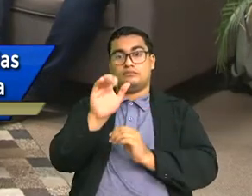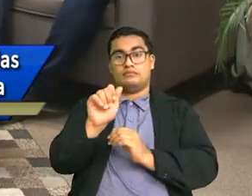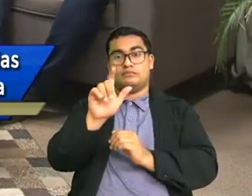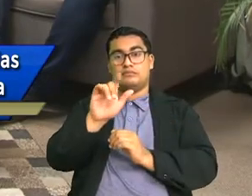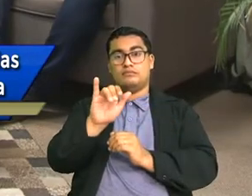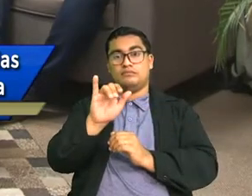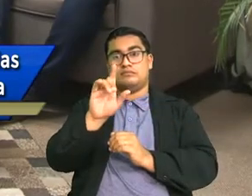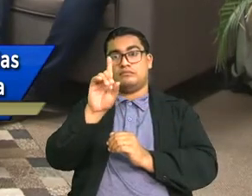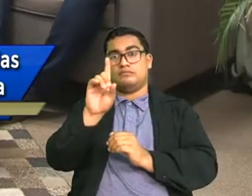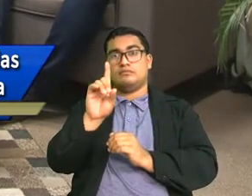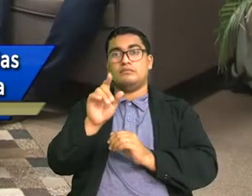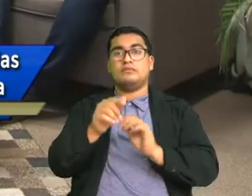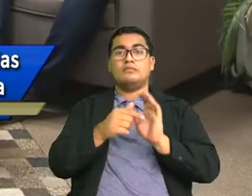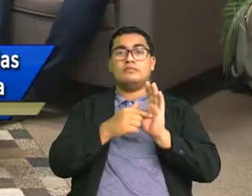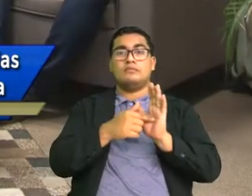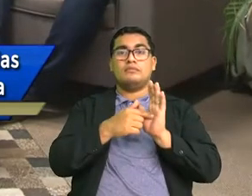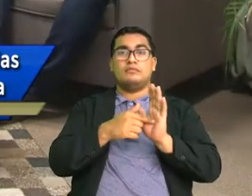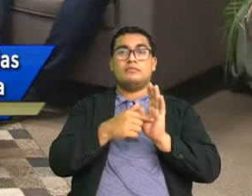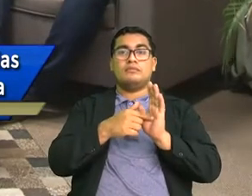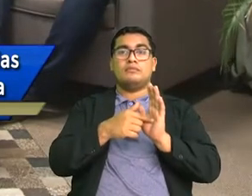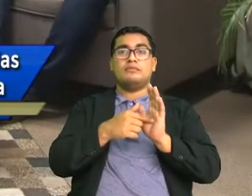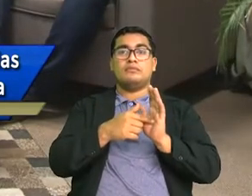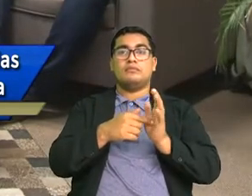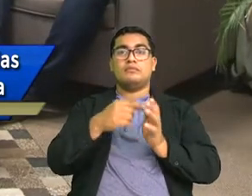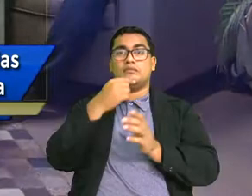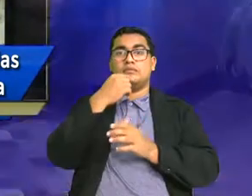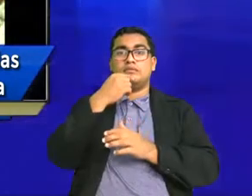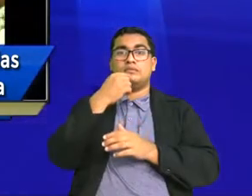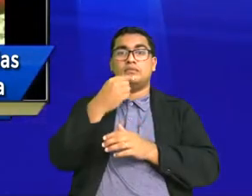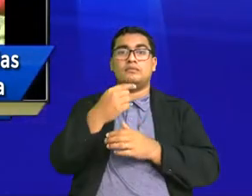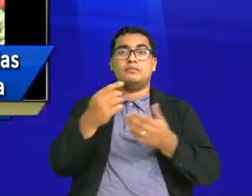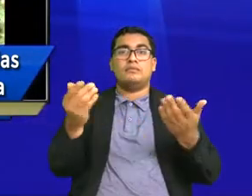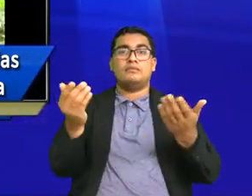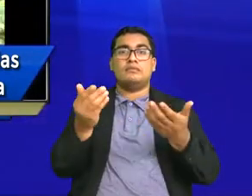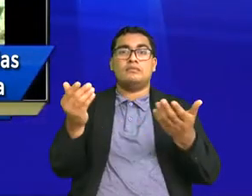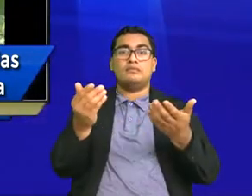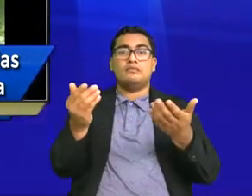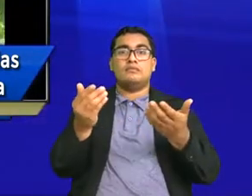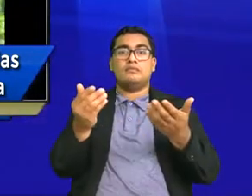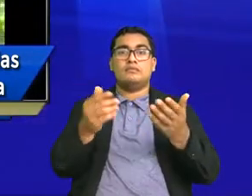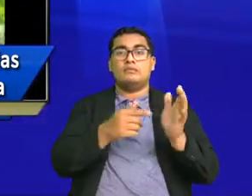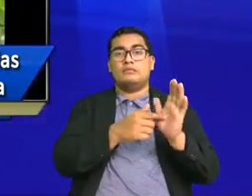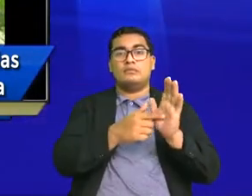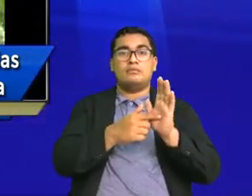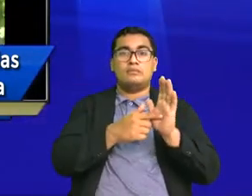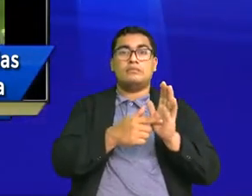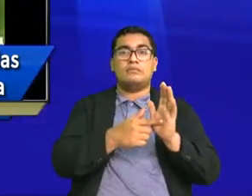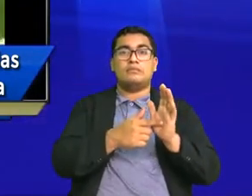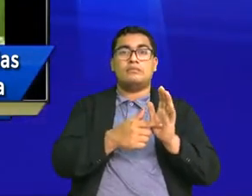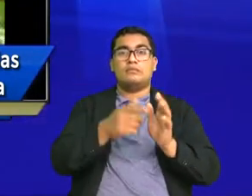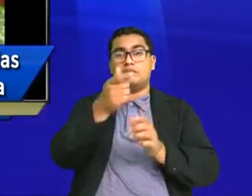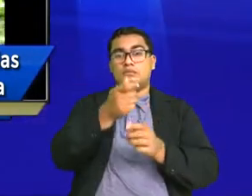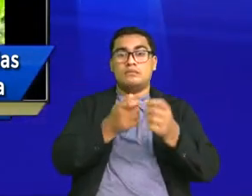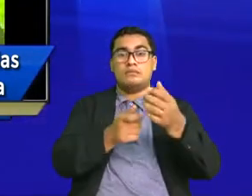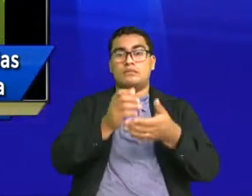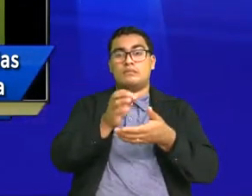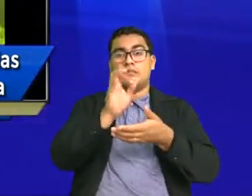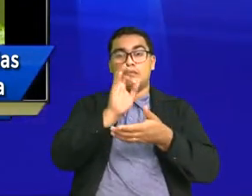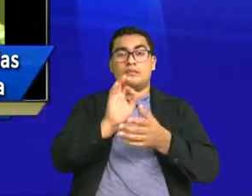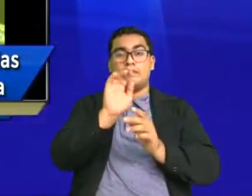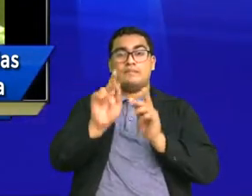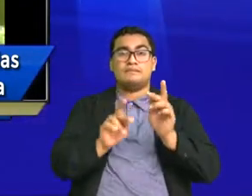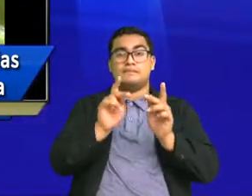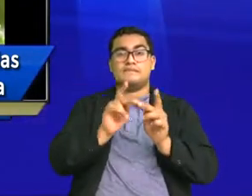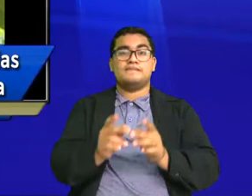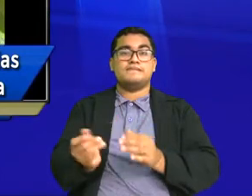verde con rojo a la hora de tratarlos seguramente nos va a expresar una baja tasa cuando nuestro café de alta calidad igual en